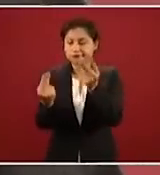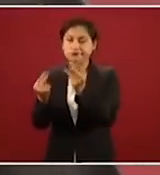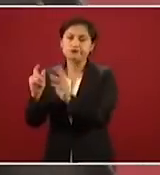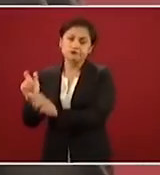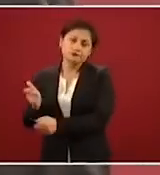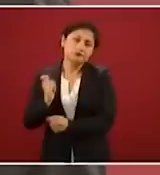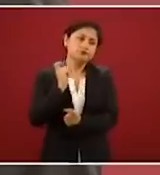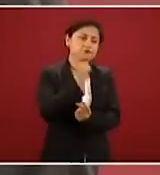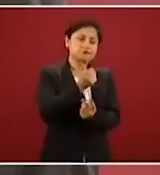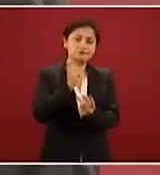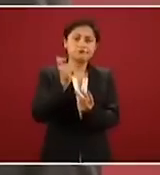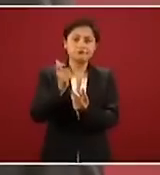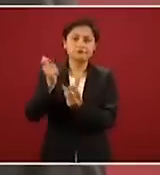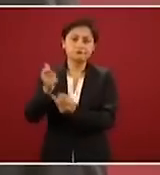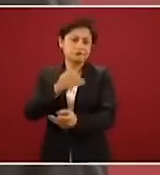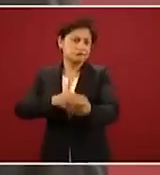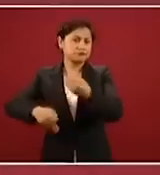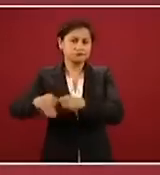de la colectividad.